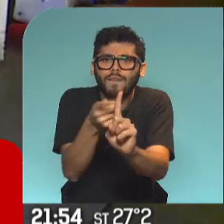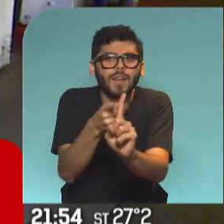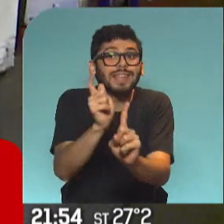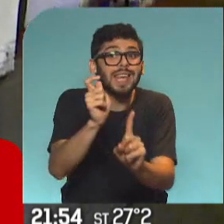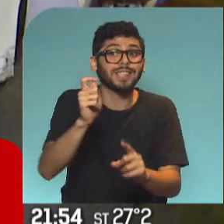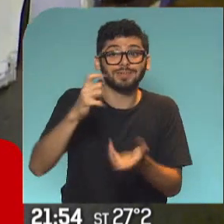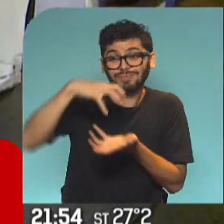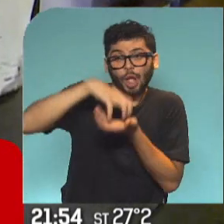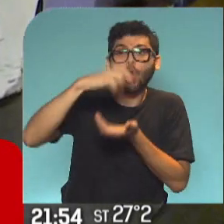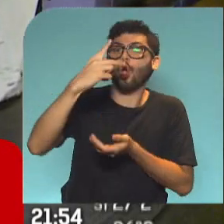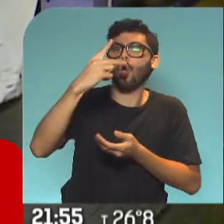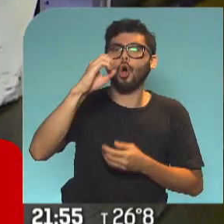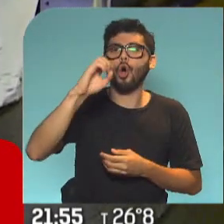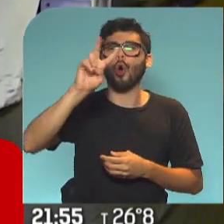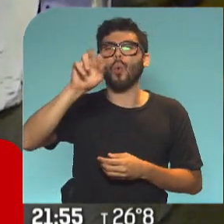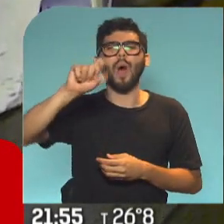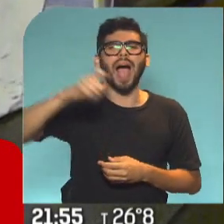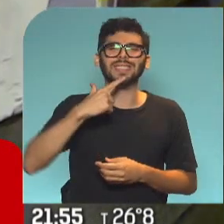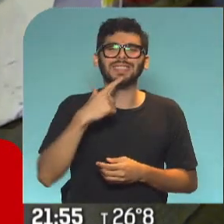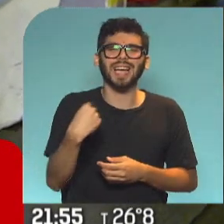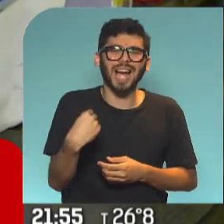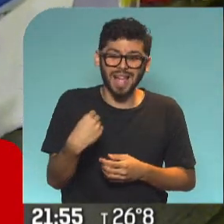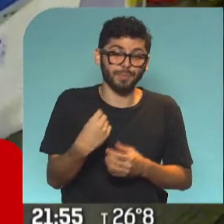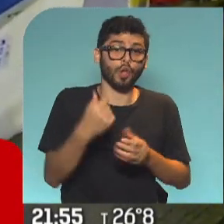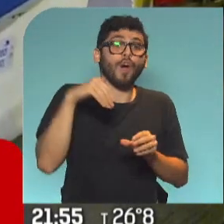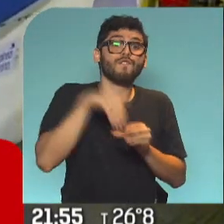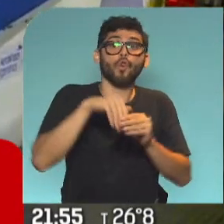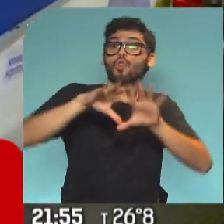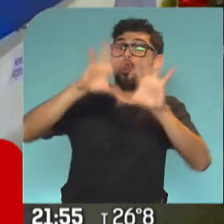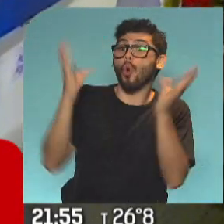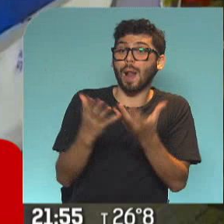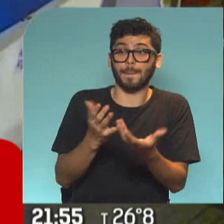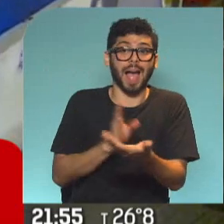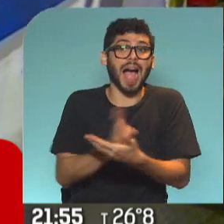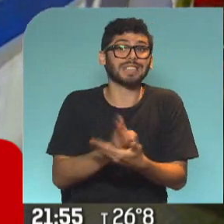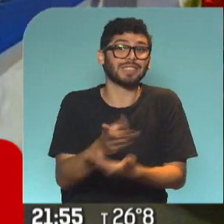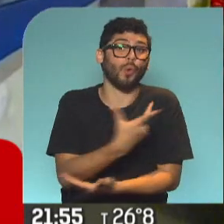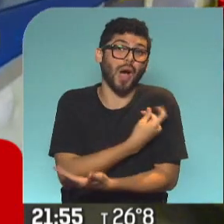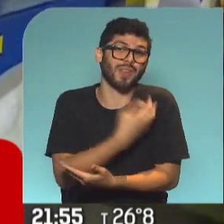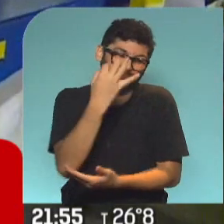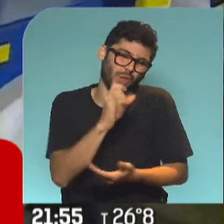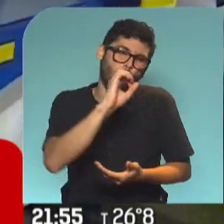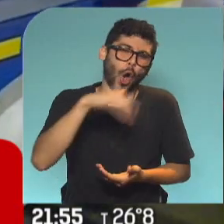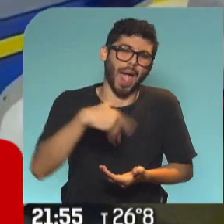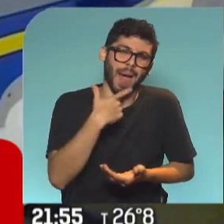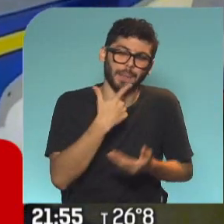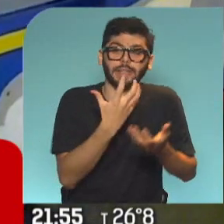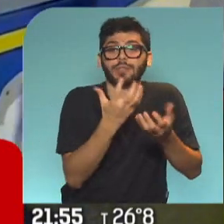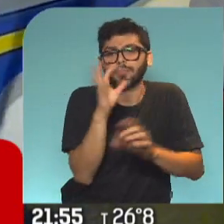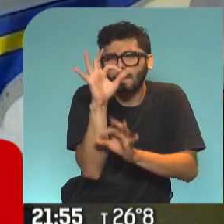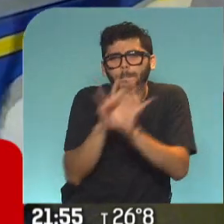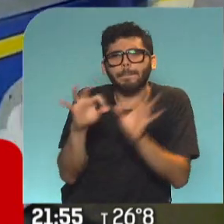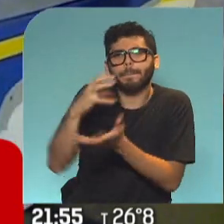Ariel, este acuerdo, el del Fondo Global de Acceso a las Vacunas, la iniciativa, recordemos, de la OMS, ¿no? También. Así que de acuerdo